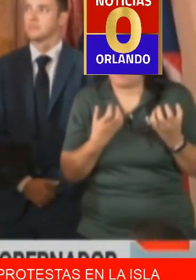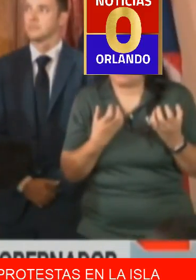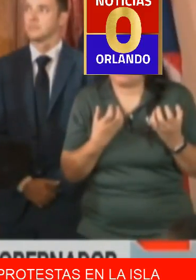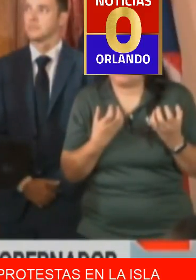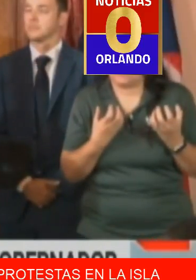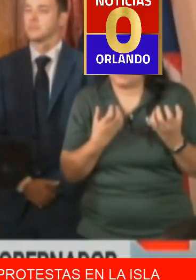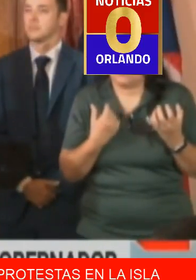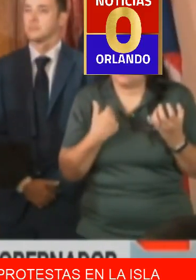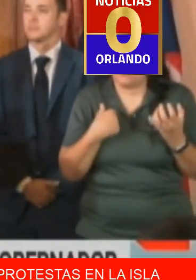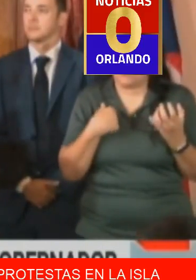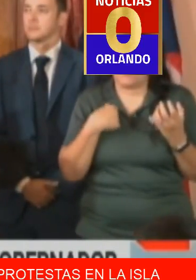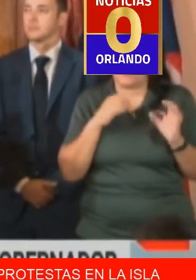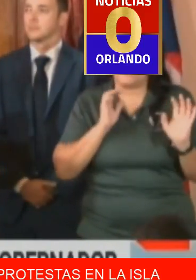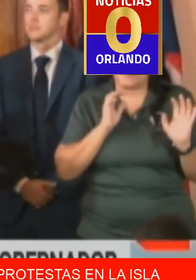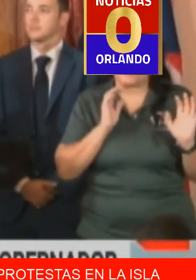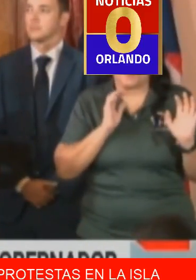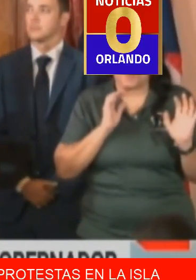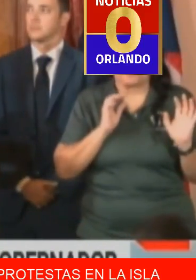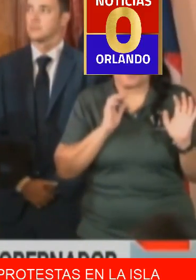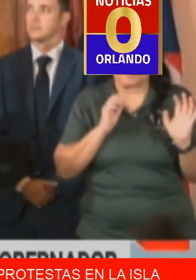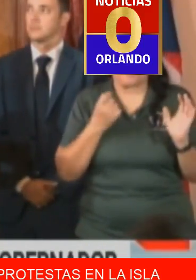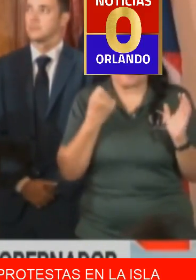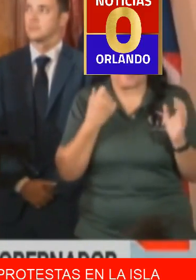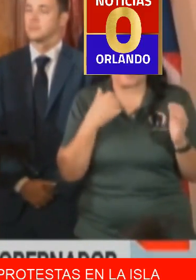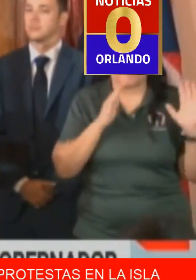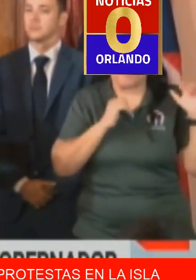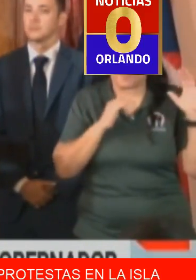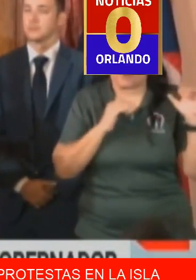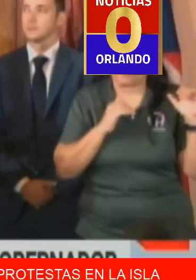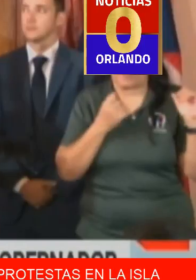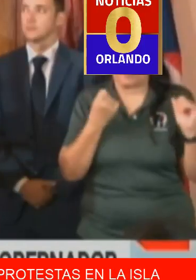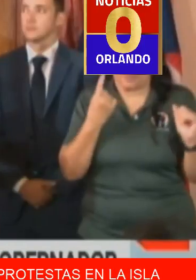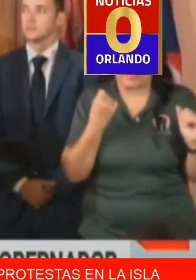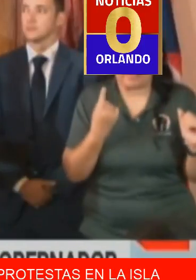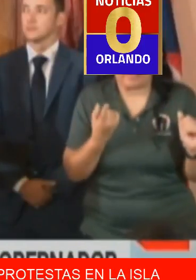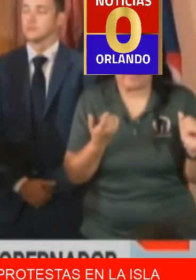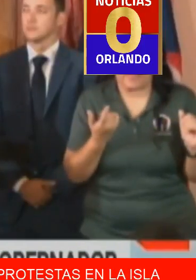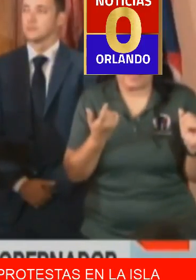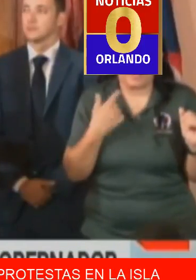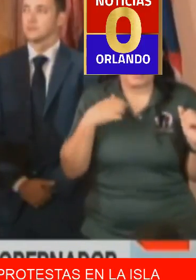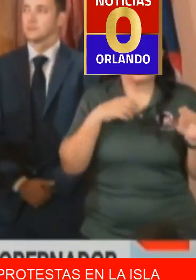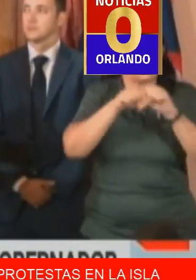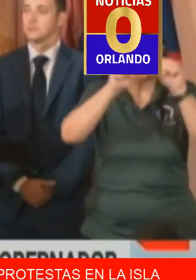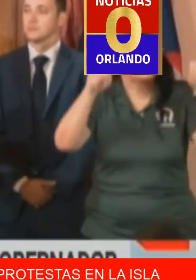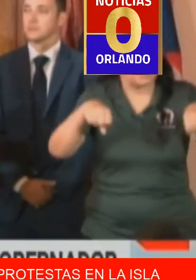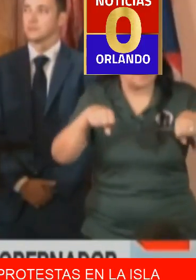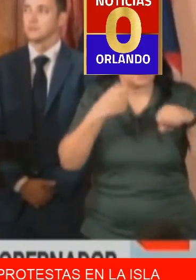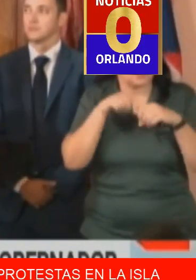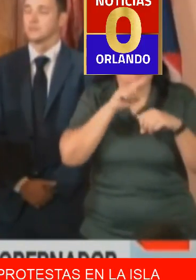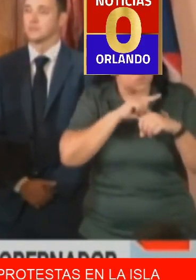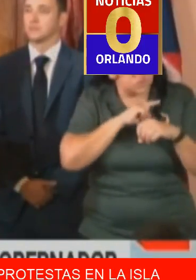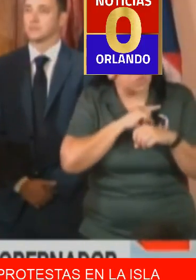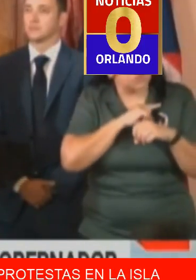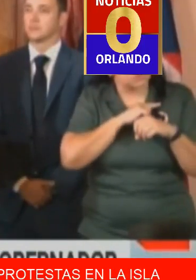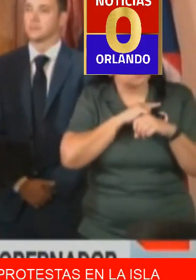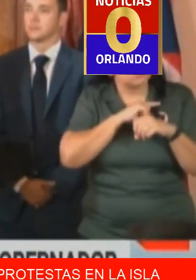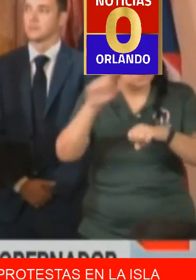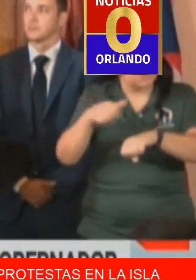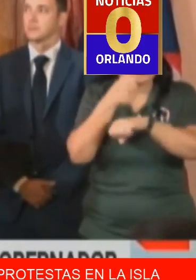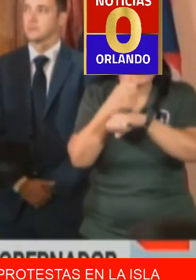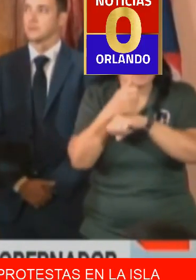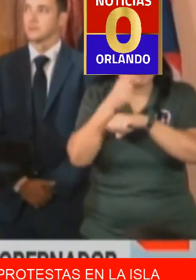Yo espero no sonar técnico con esto. Los sistemas que uno monta deben responder a esos